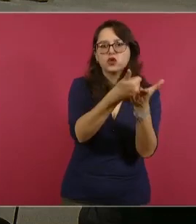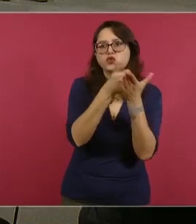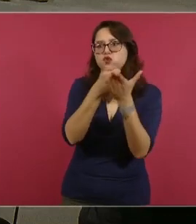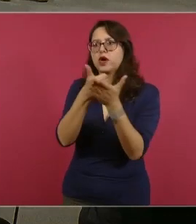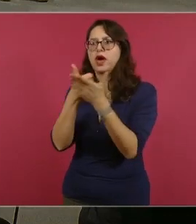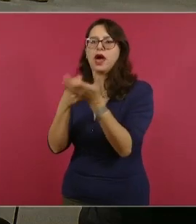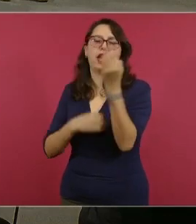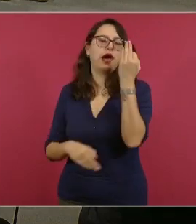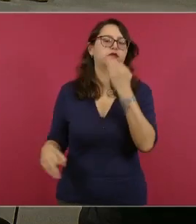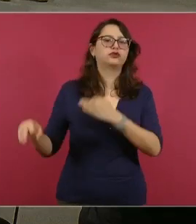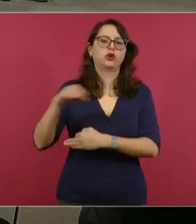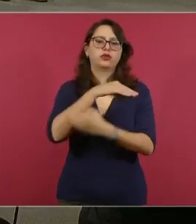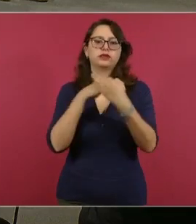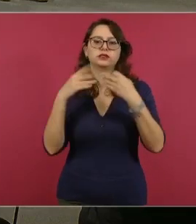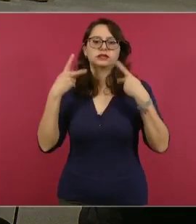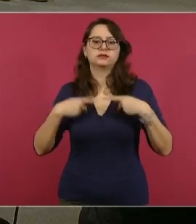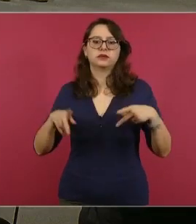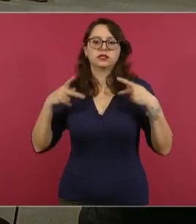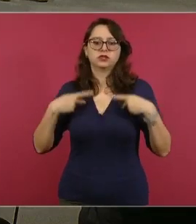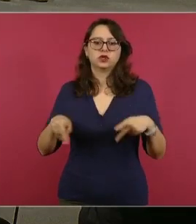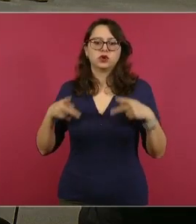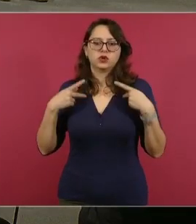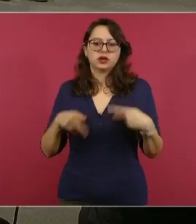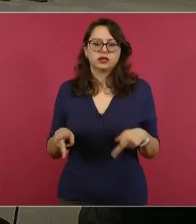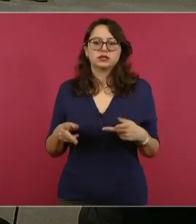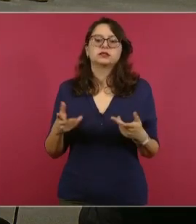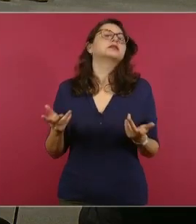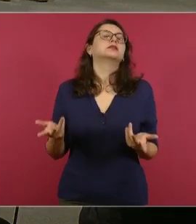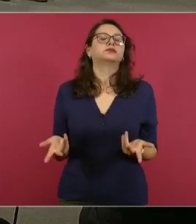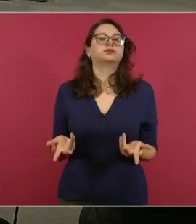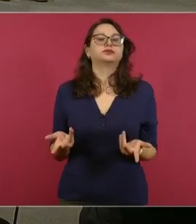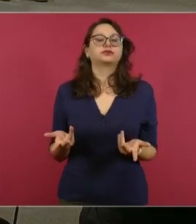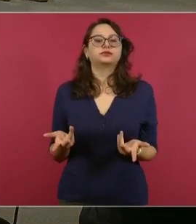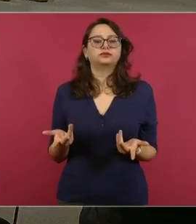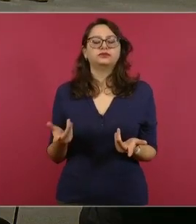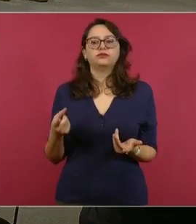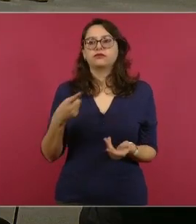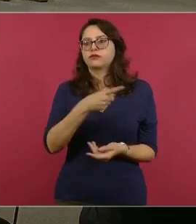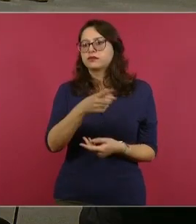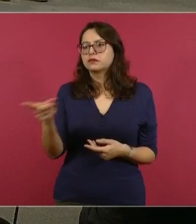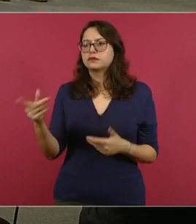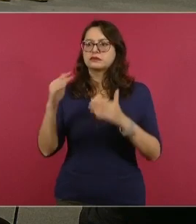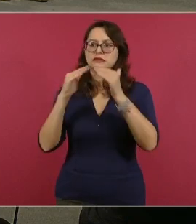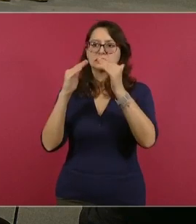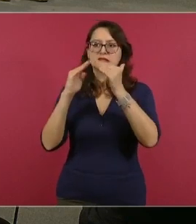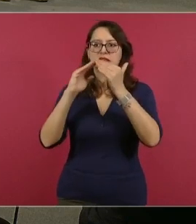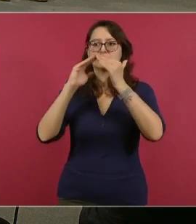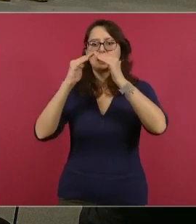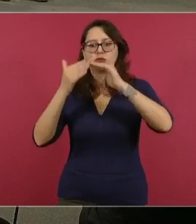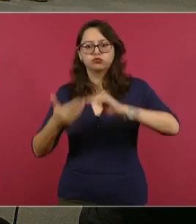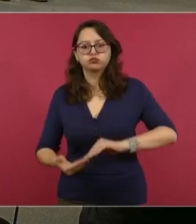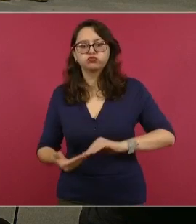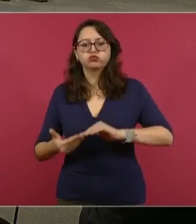los que fueron afectados, a todos los que se quedaron sin vivienda o